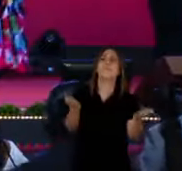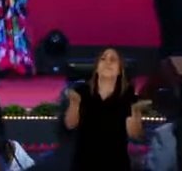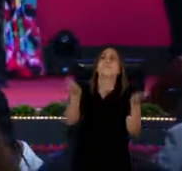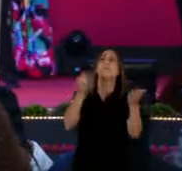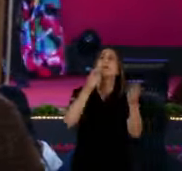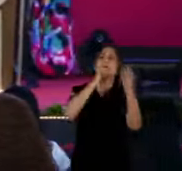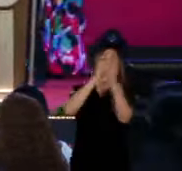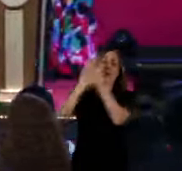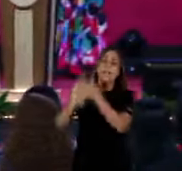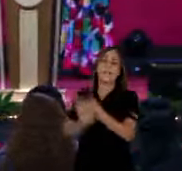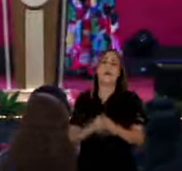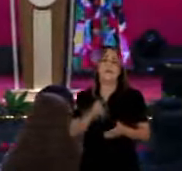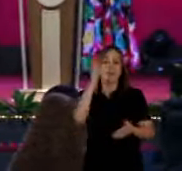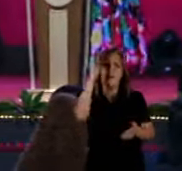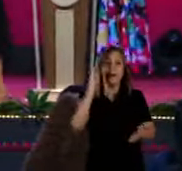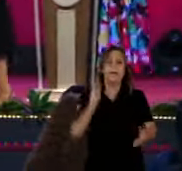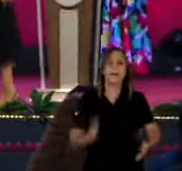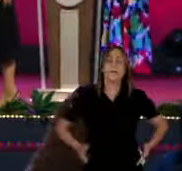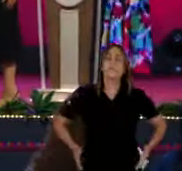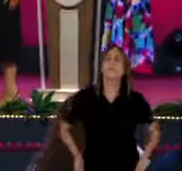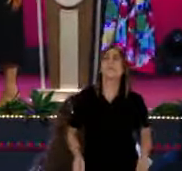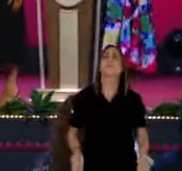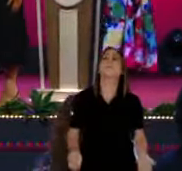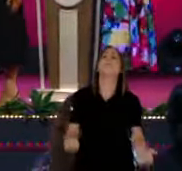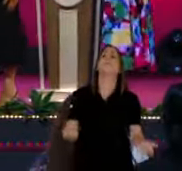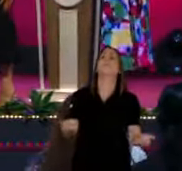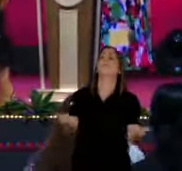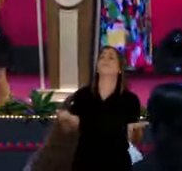Dios, alaba a